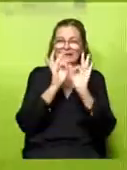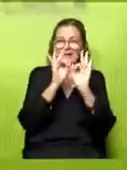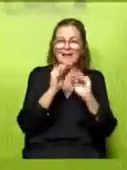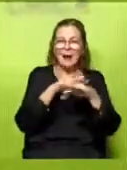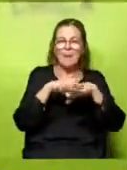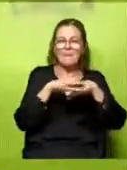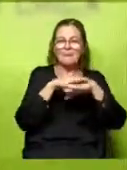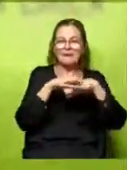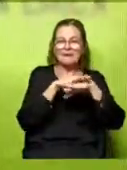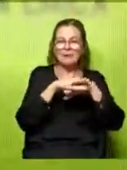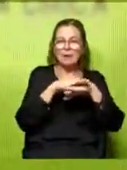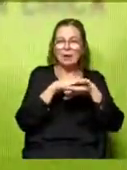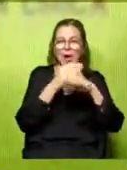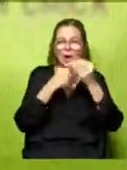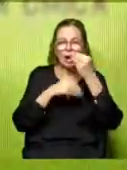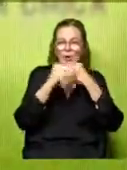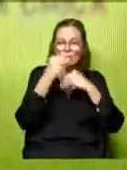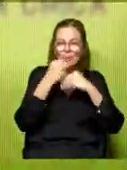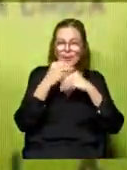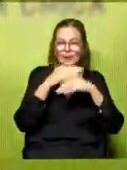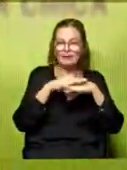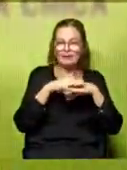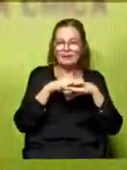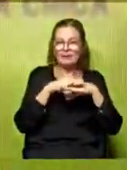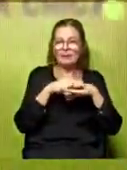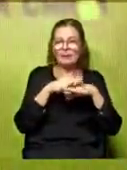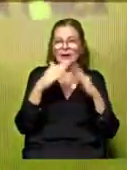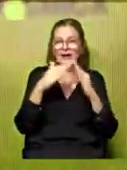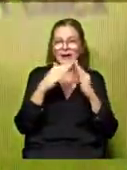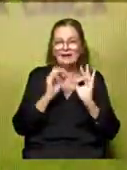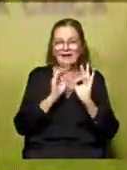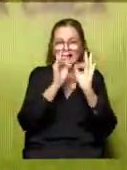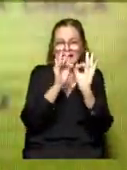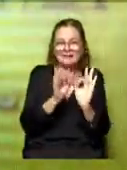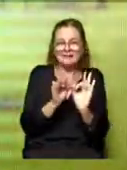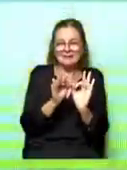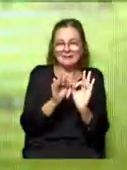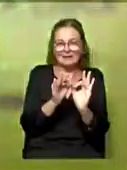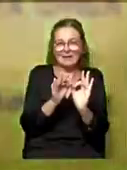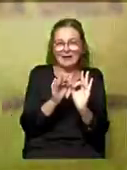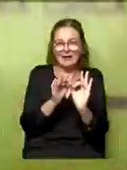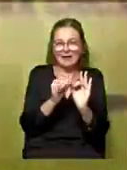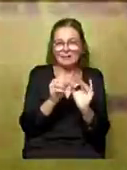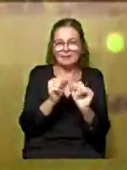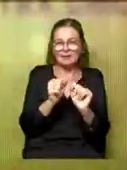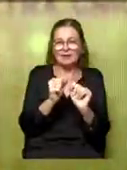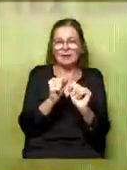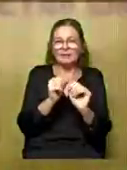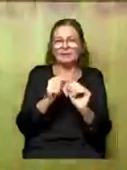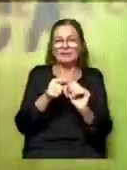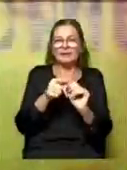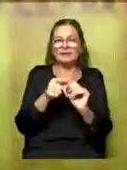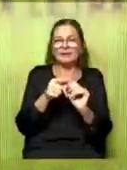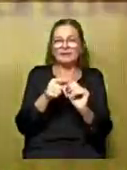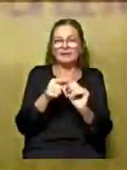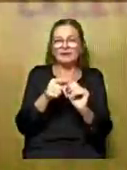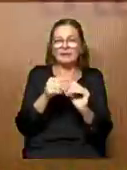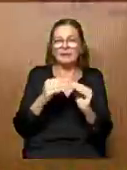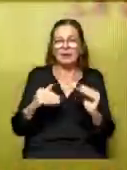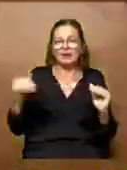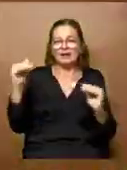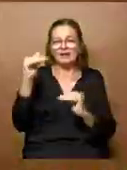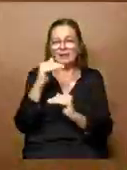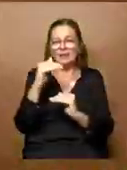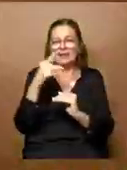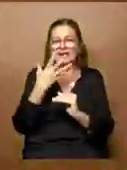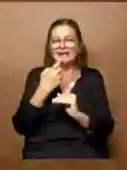mínimos, una canasta alimentaria y no alimentaria, si los hogares alcanzan los ingresos suficientes para superar esos umbrales. En tanto que la desigualdad refiere, digamos,